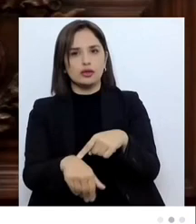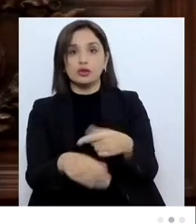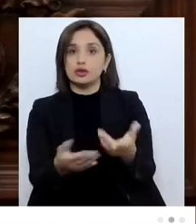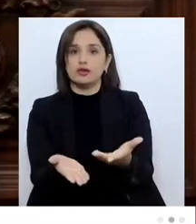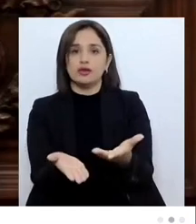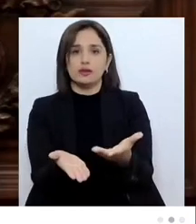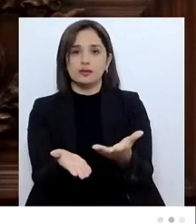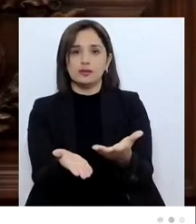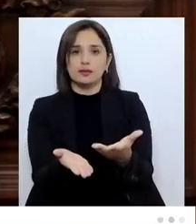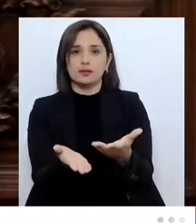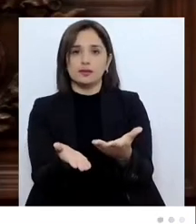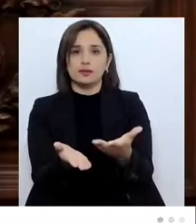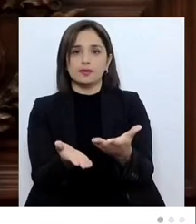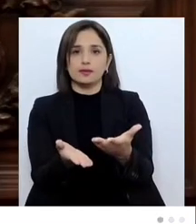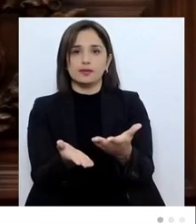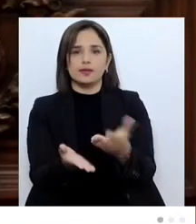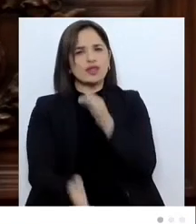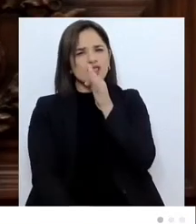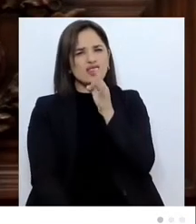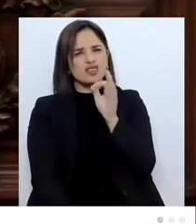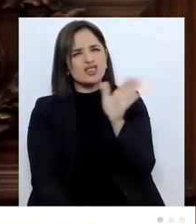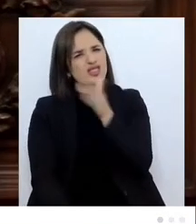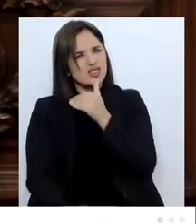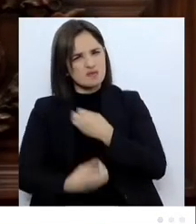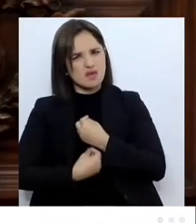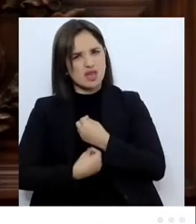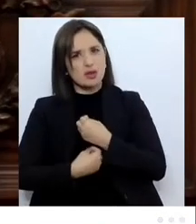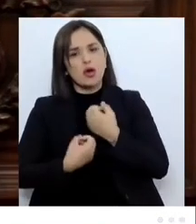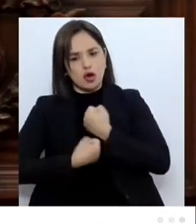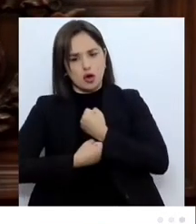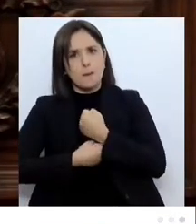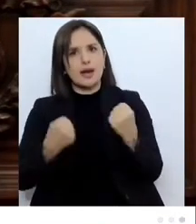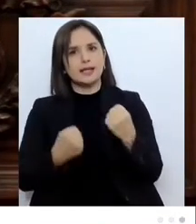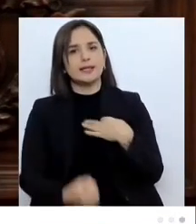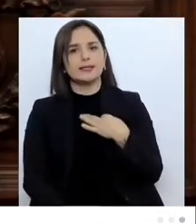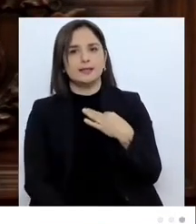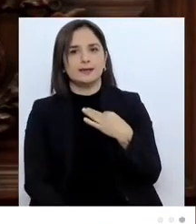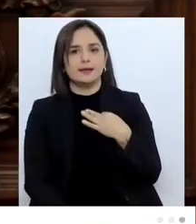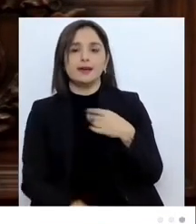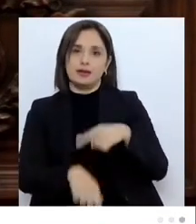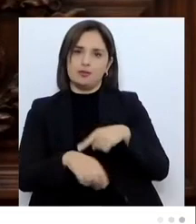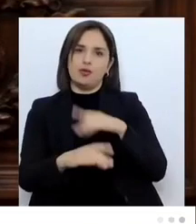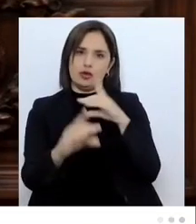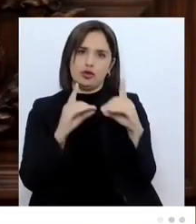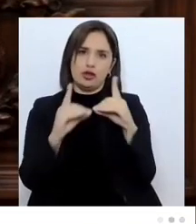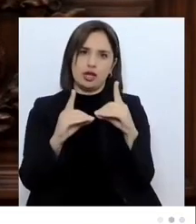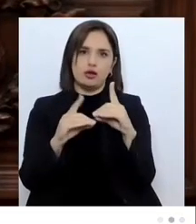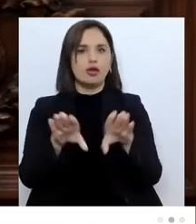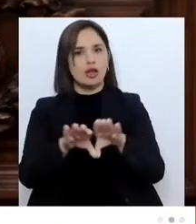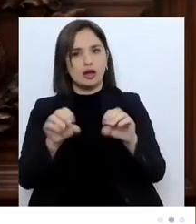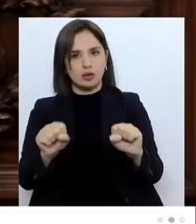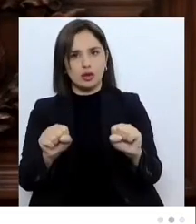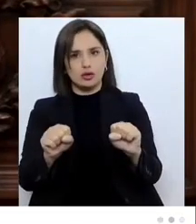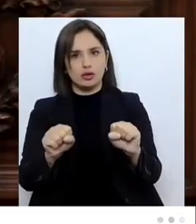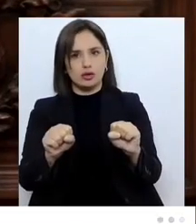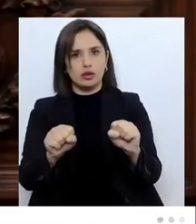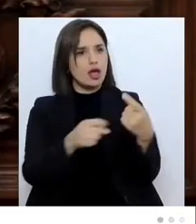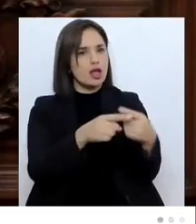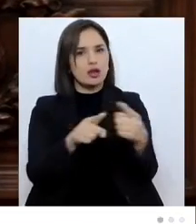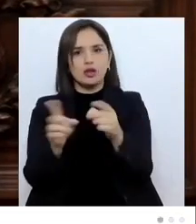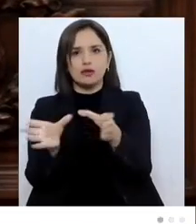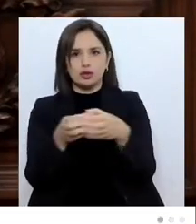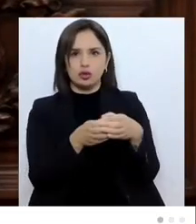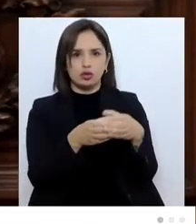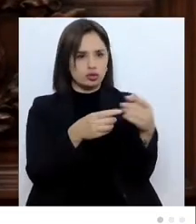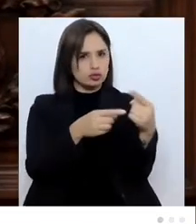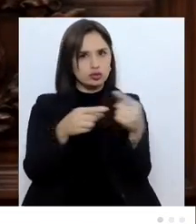de señalar sin temor, con valentía cívica, que es el tiempo del diálogo, del acuerdo entre los distintos sectores, de extremo